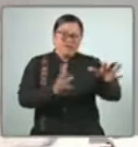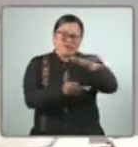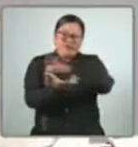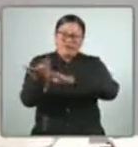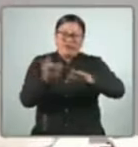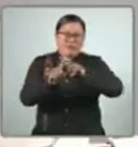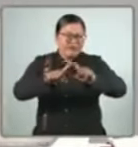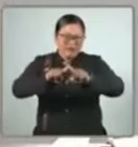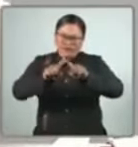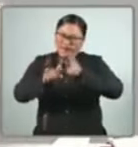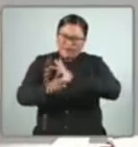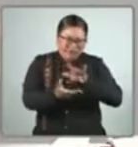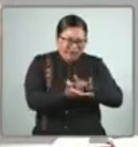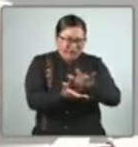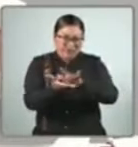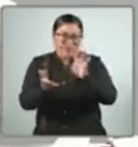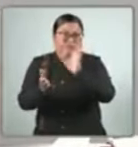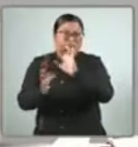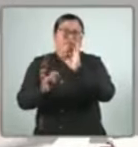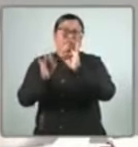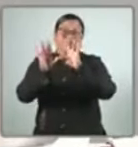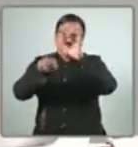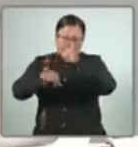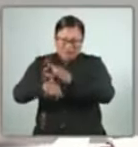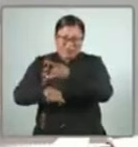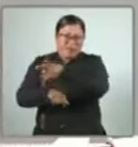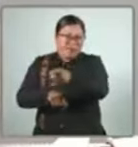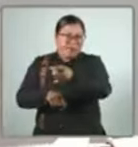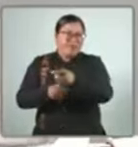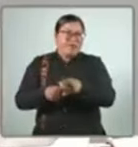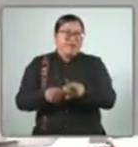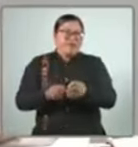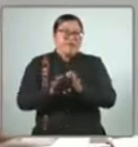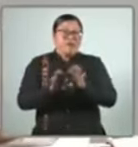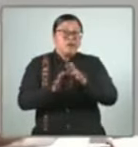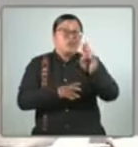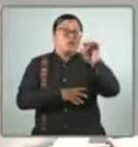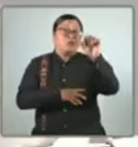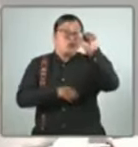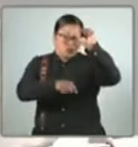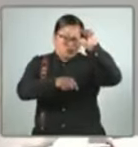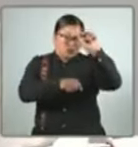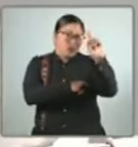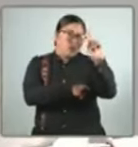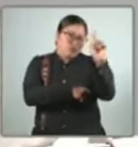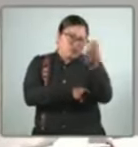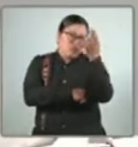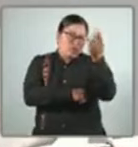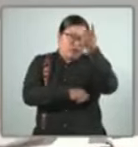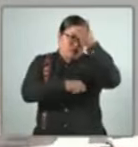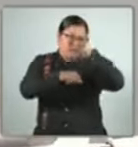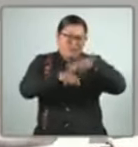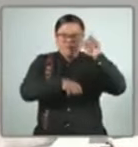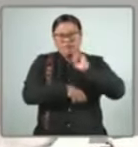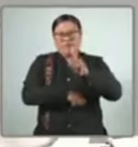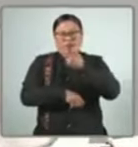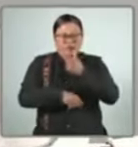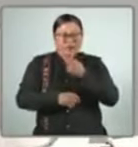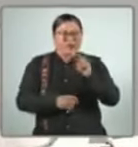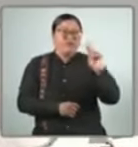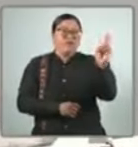en toda su dimensión cuando nos toque estar con el nivel superior, con los rectores y directores de